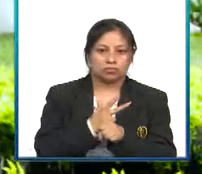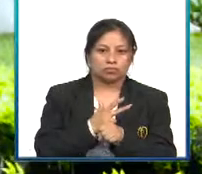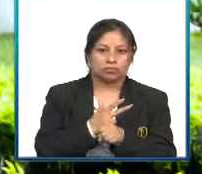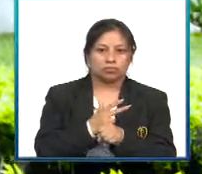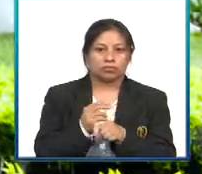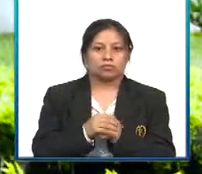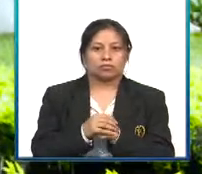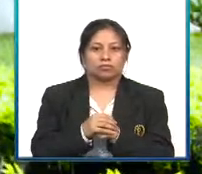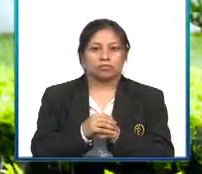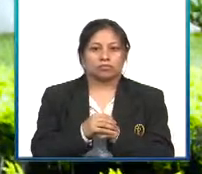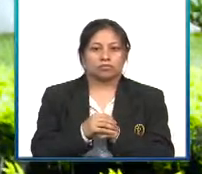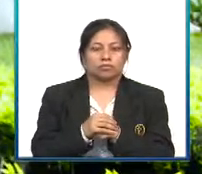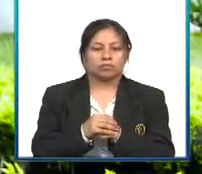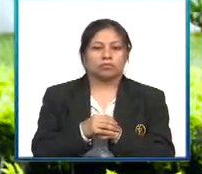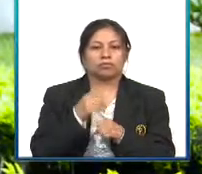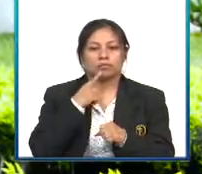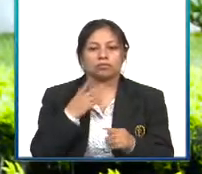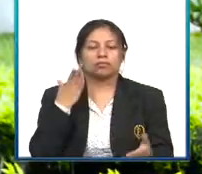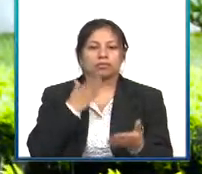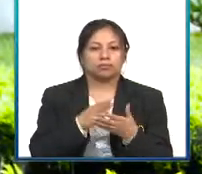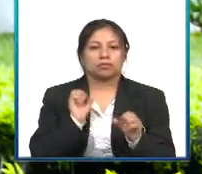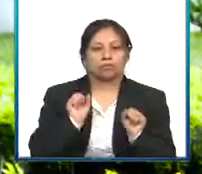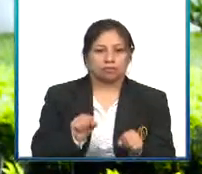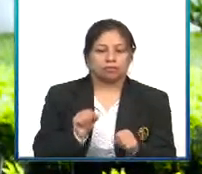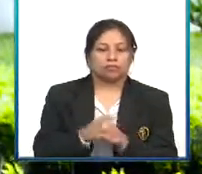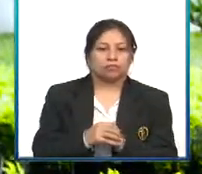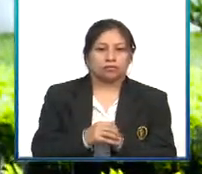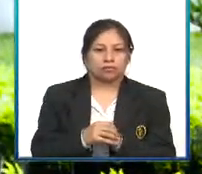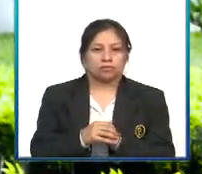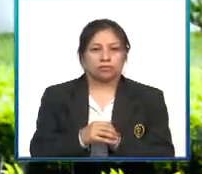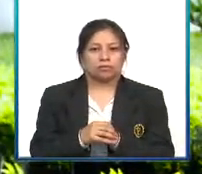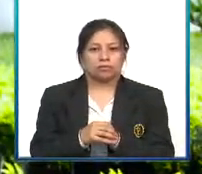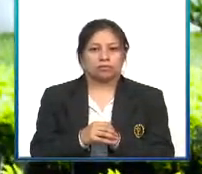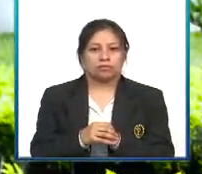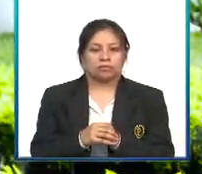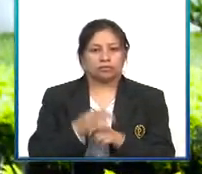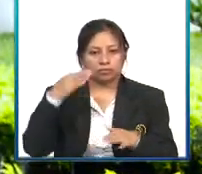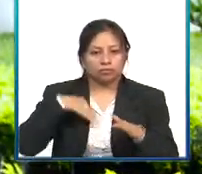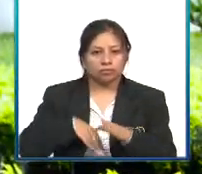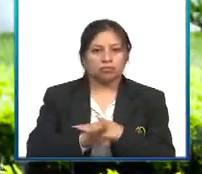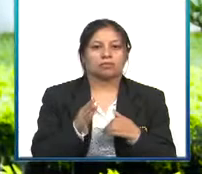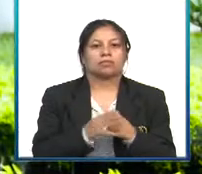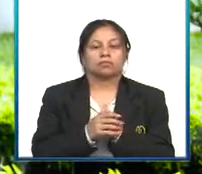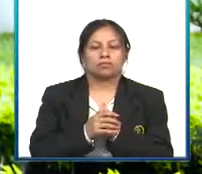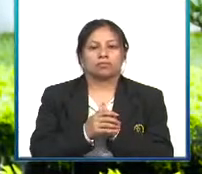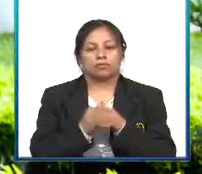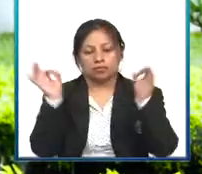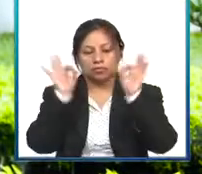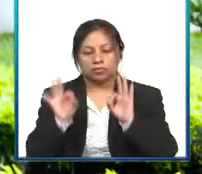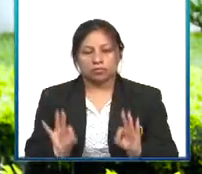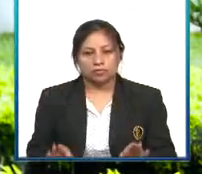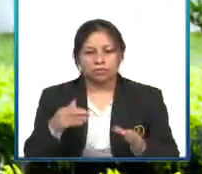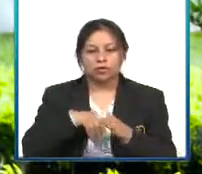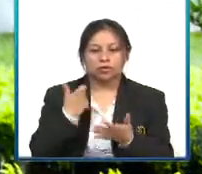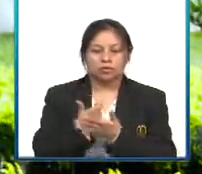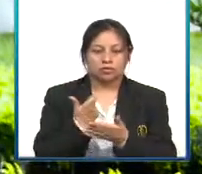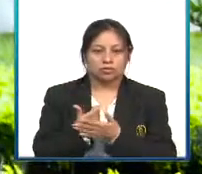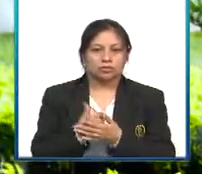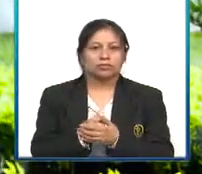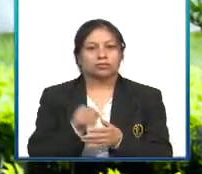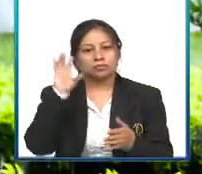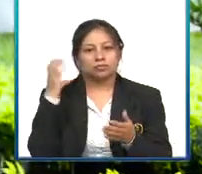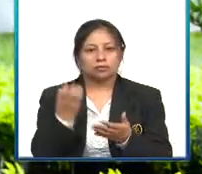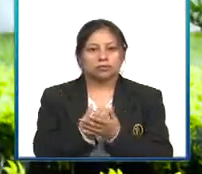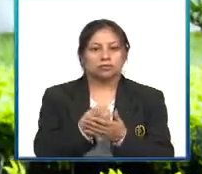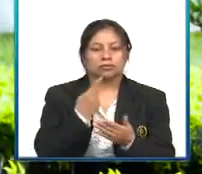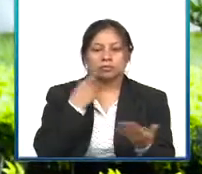JetBlue, como líneas aéreas también desde Canadá. Estas traen también un modelo de turismo de bajo costo, que creo que es